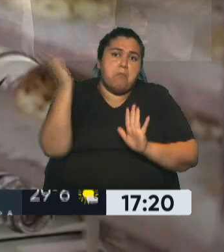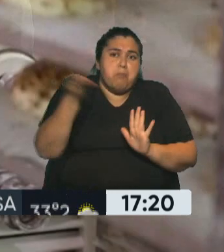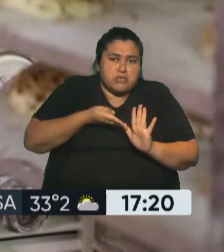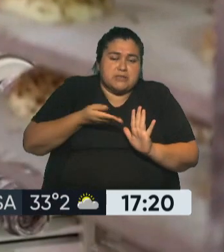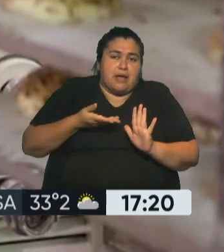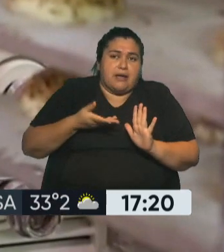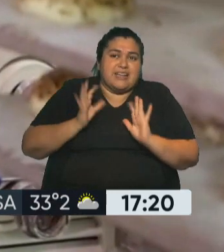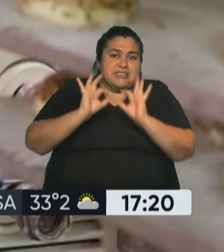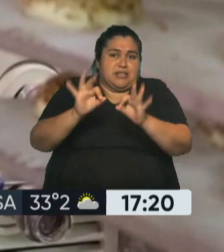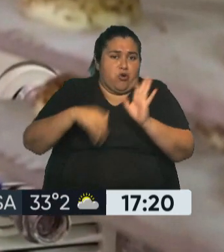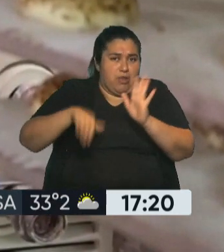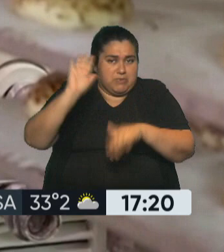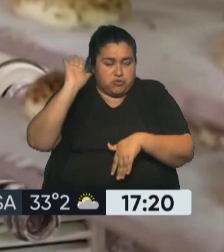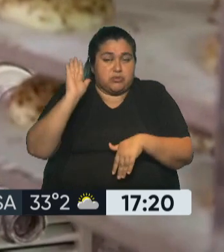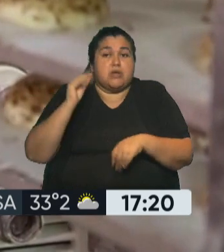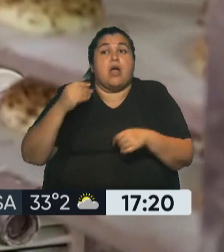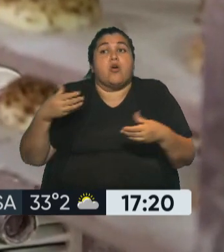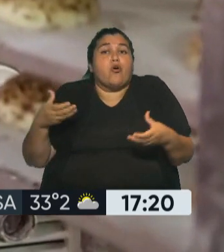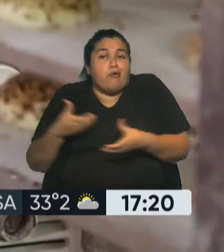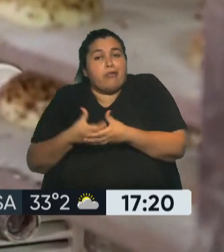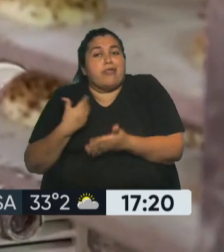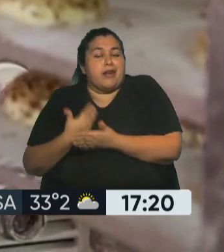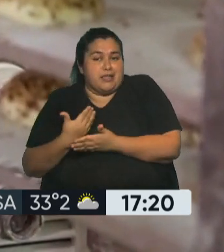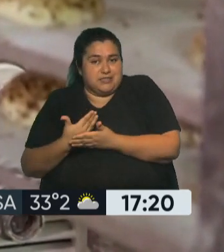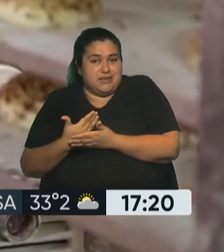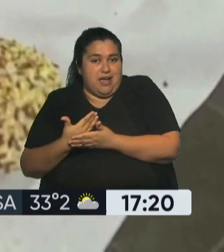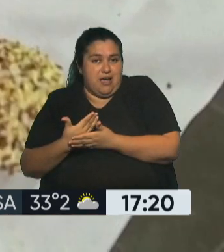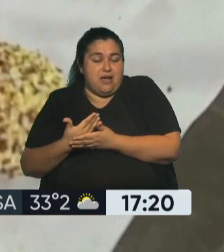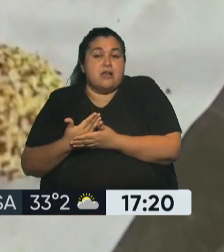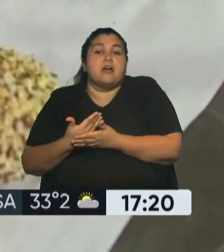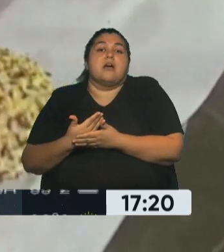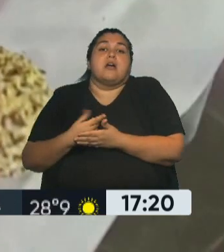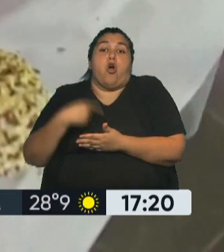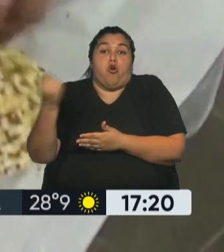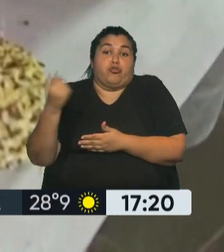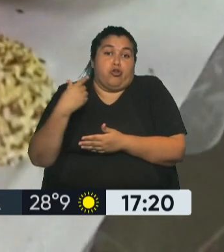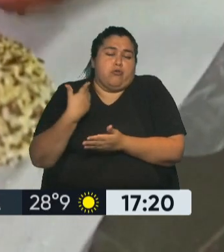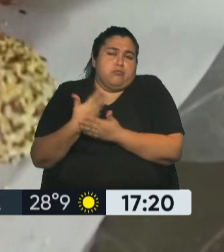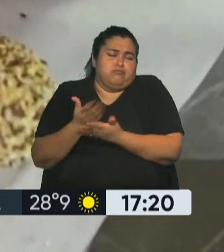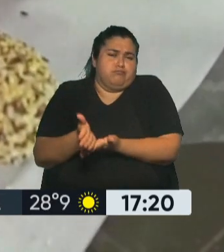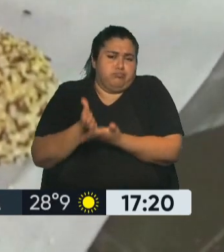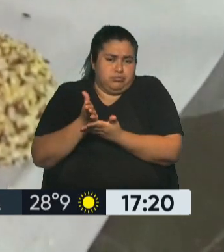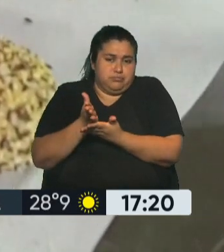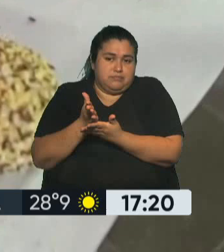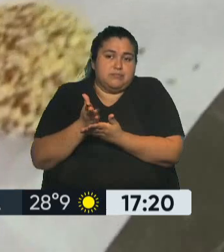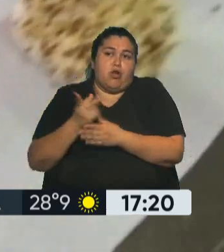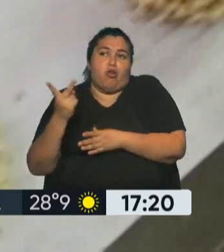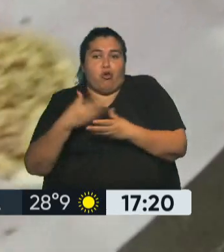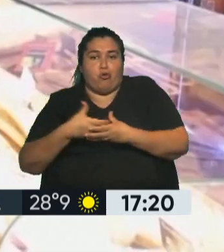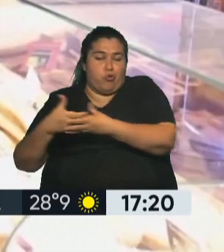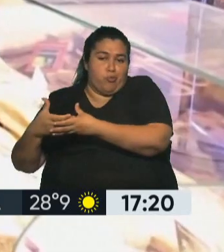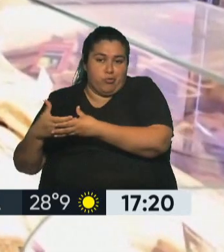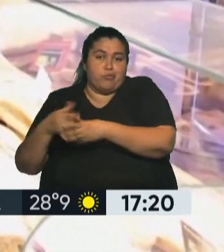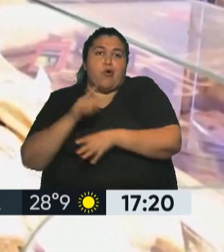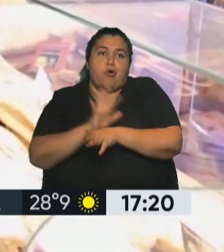del presidente Macron con la derecha tradicional, pero también con la extrema derecha, que de hecho reivindicaba esta ley como una victoria ideológica gracias